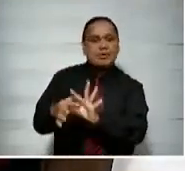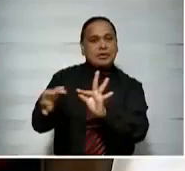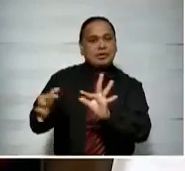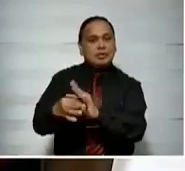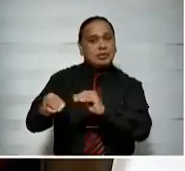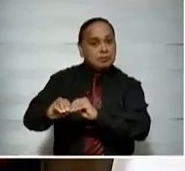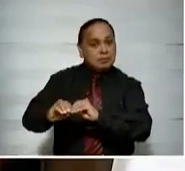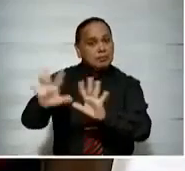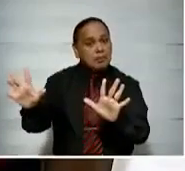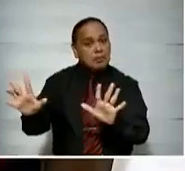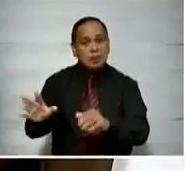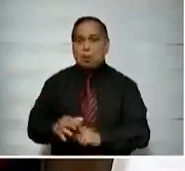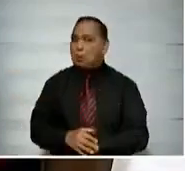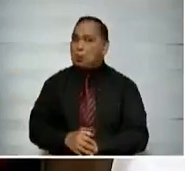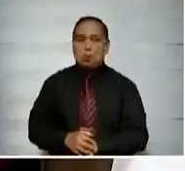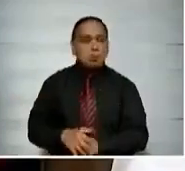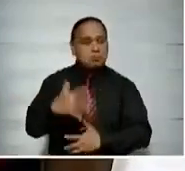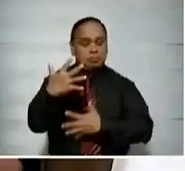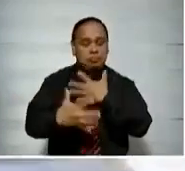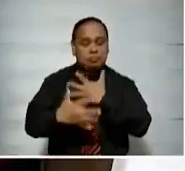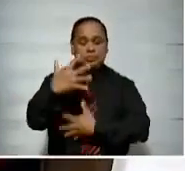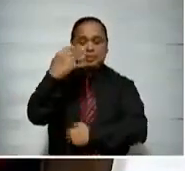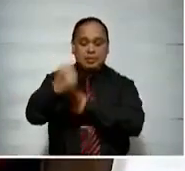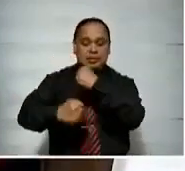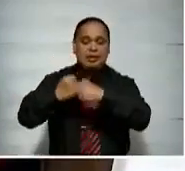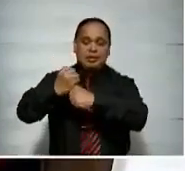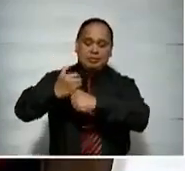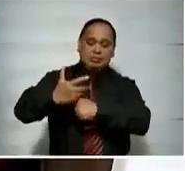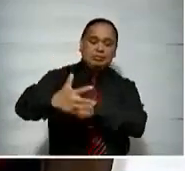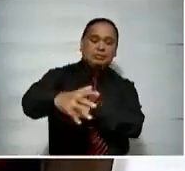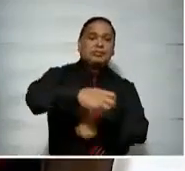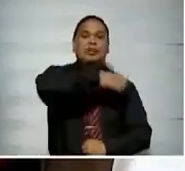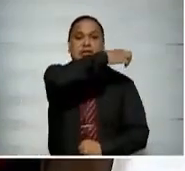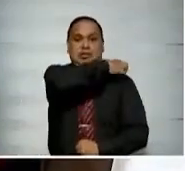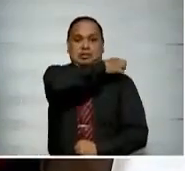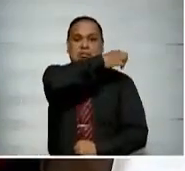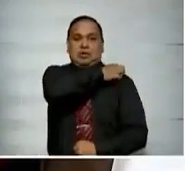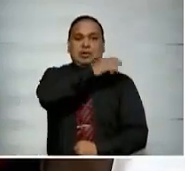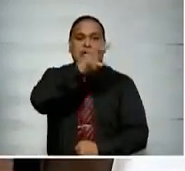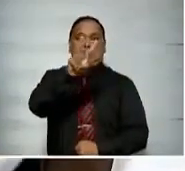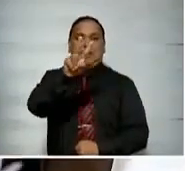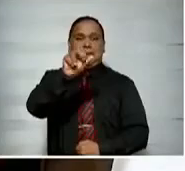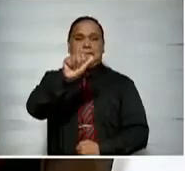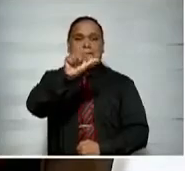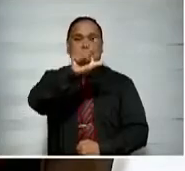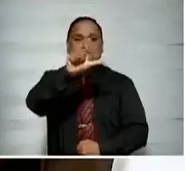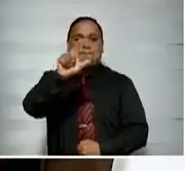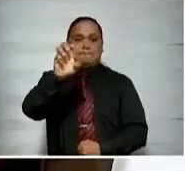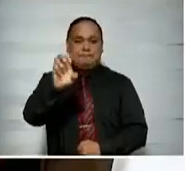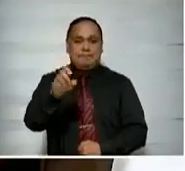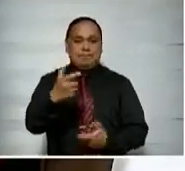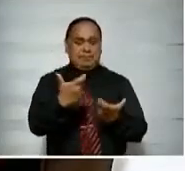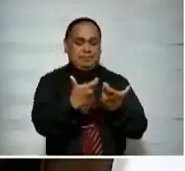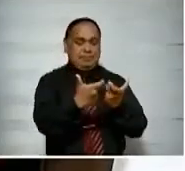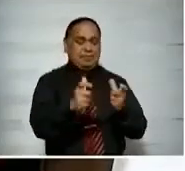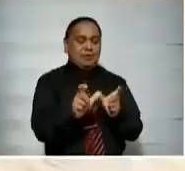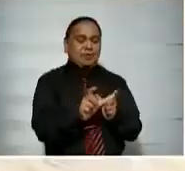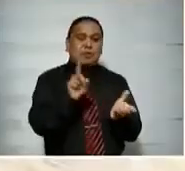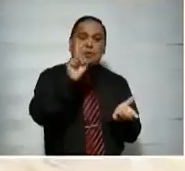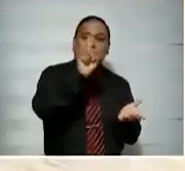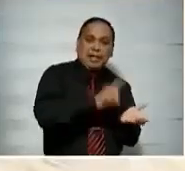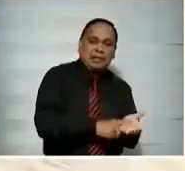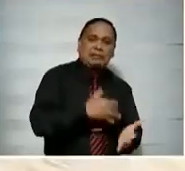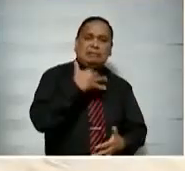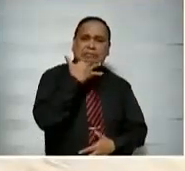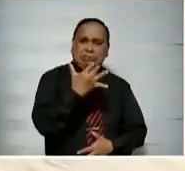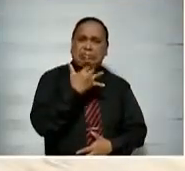situación. Y hoy, a 15 años, el tiempo le da la razón al comandante Valle, y la delincuencia estaba en el gobierno alentada por el